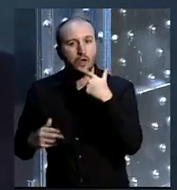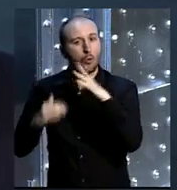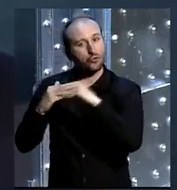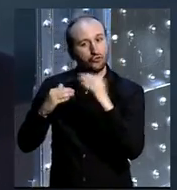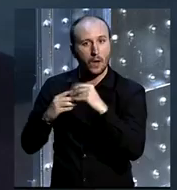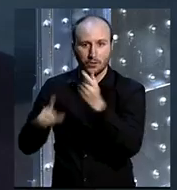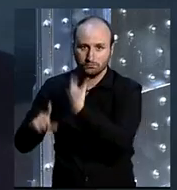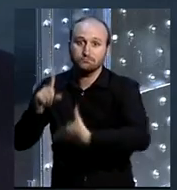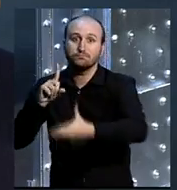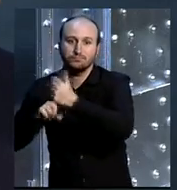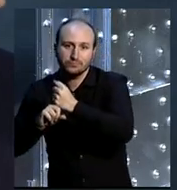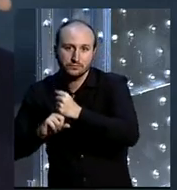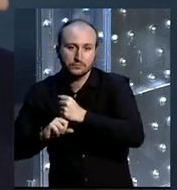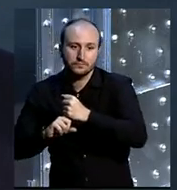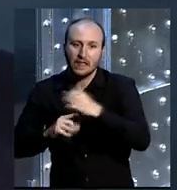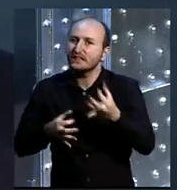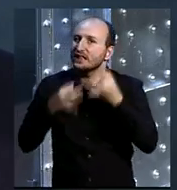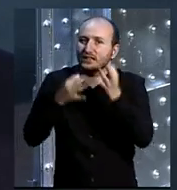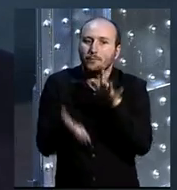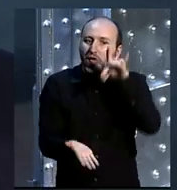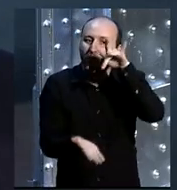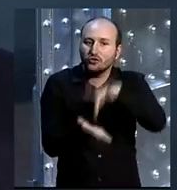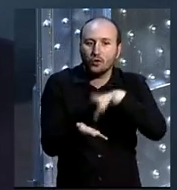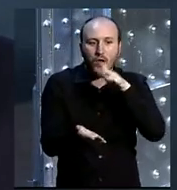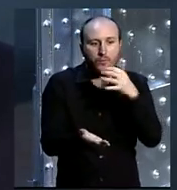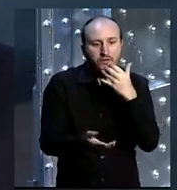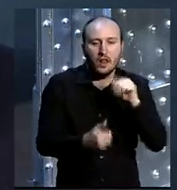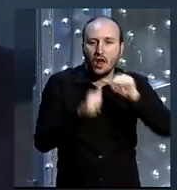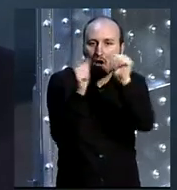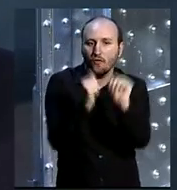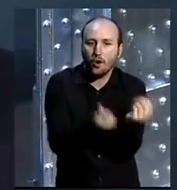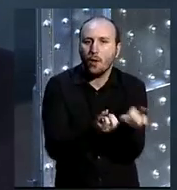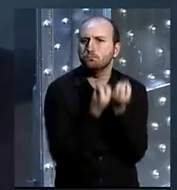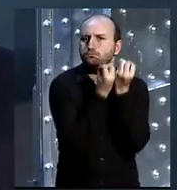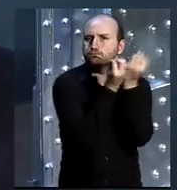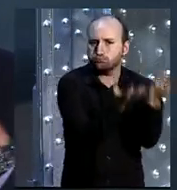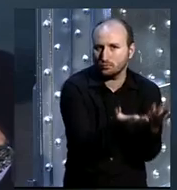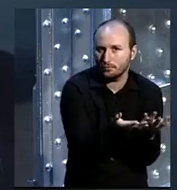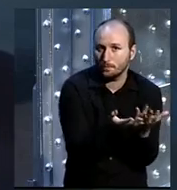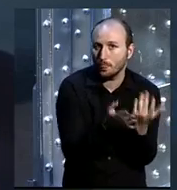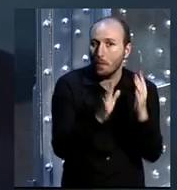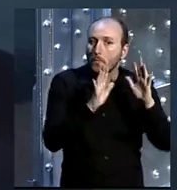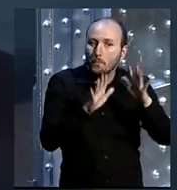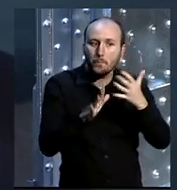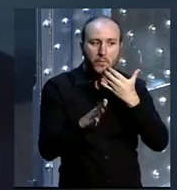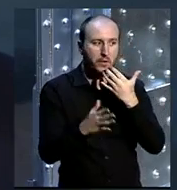el consentimiento se manifieste de manera incontrovertible, pero no necesariamente